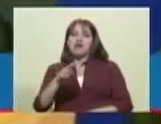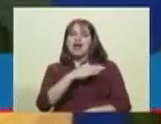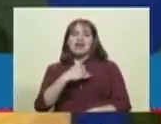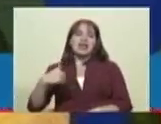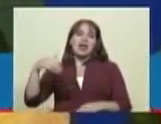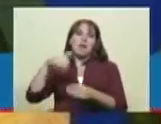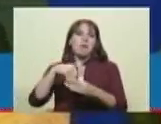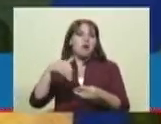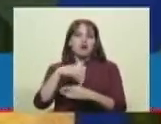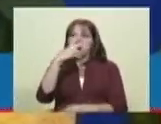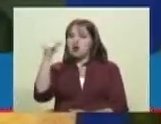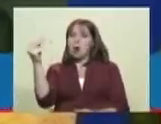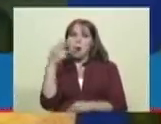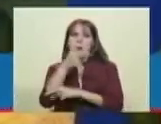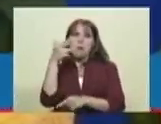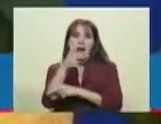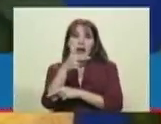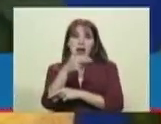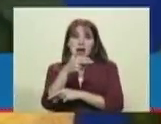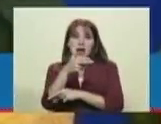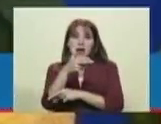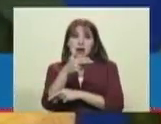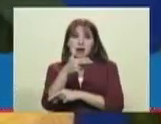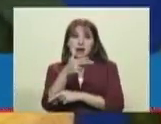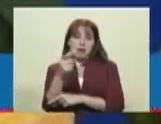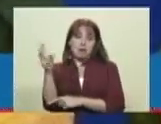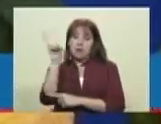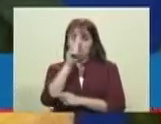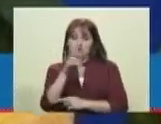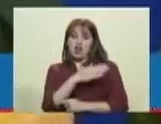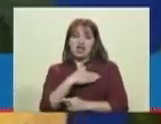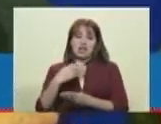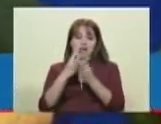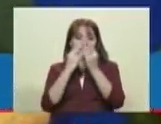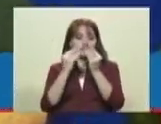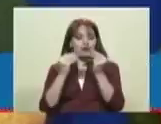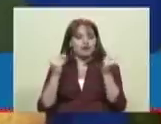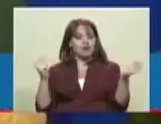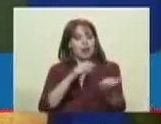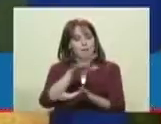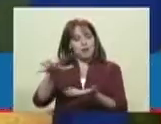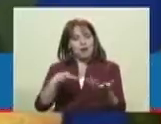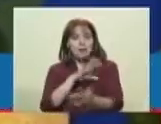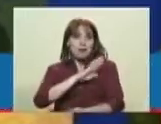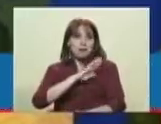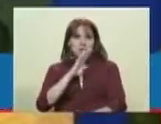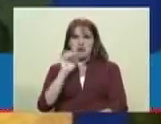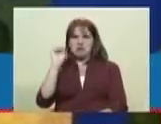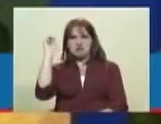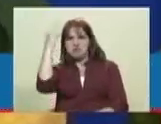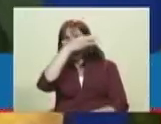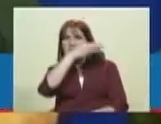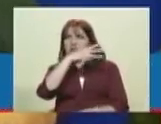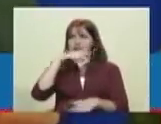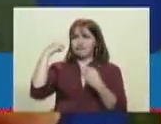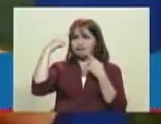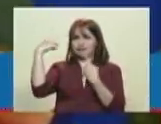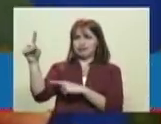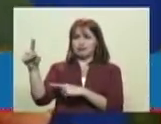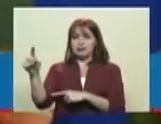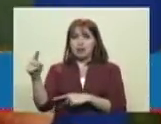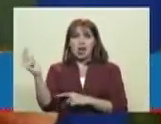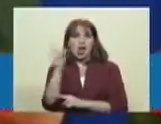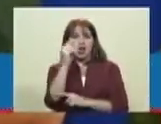no balas, que Venezuela quiere que nuestros asuntos los resolvamos nosotros y no Donald Trump y no Juan